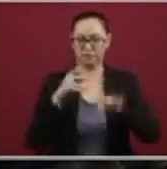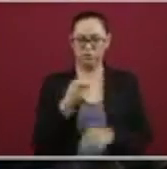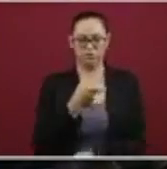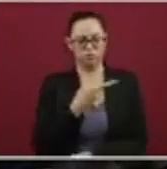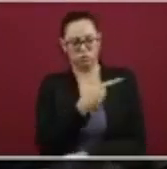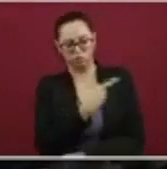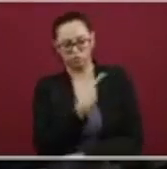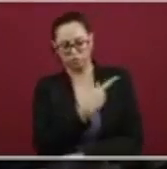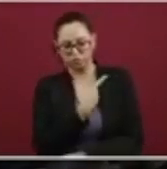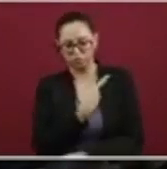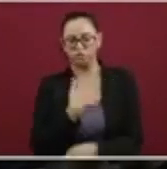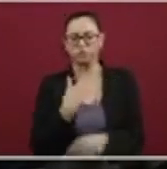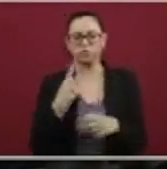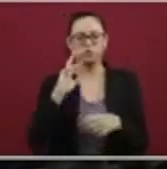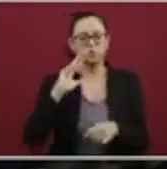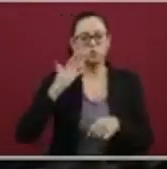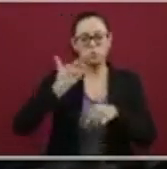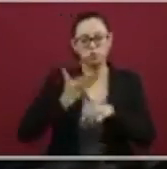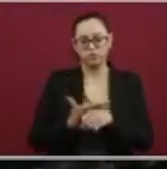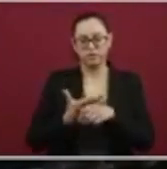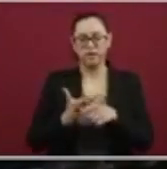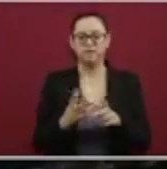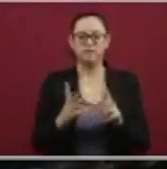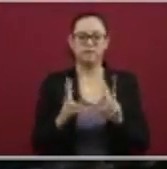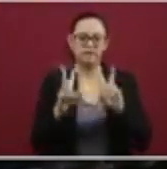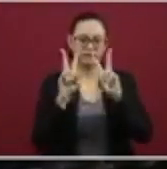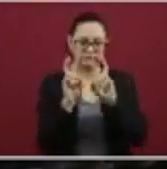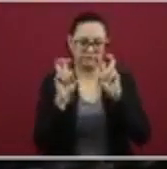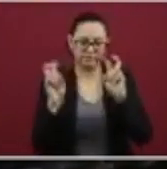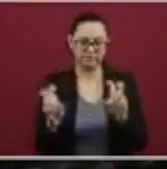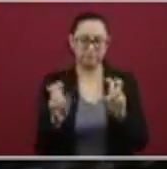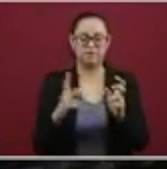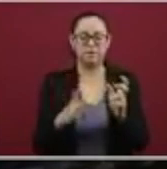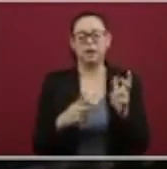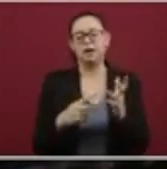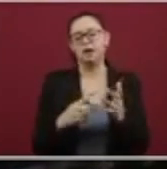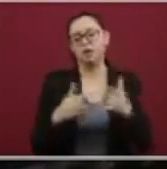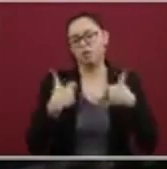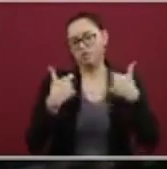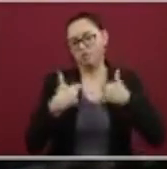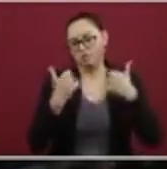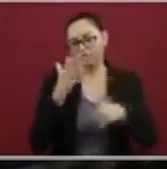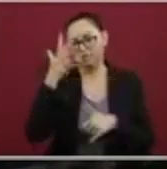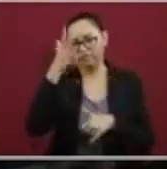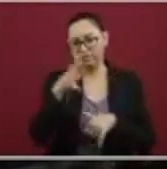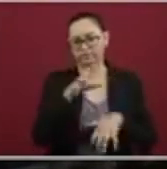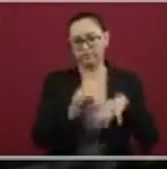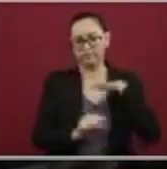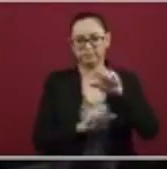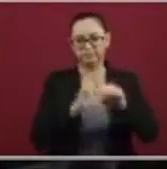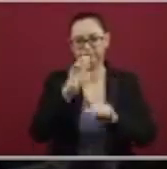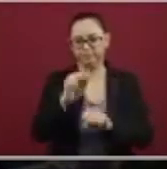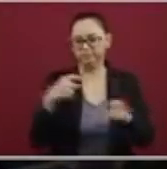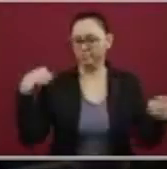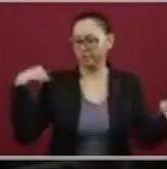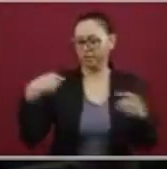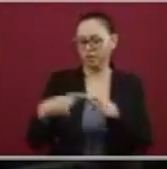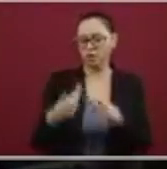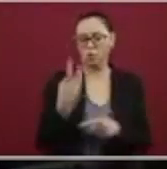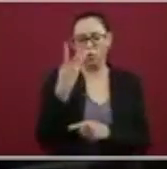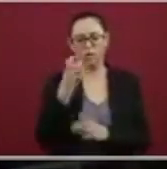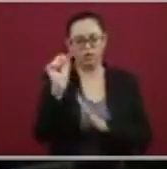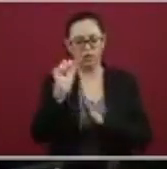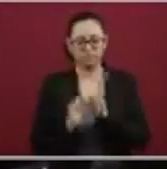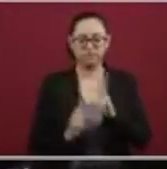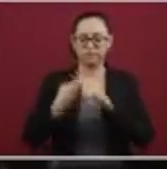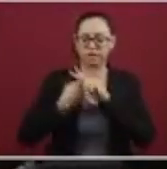de este programa de Jóvenes Construyendo el Futuro. Presidente, presentarle los datos a exactamente 4 meses de